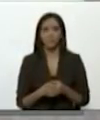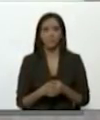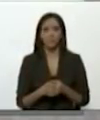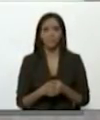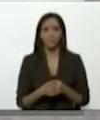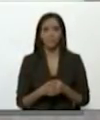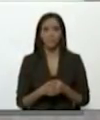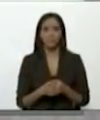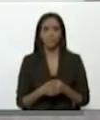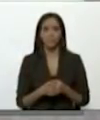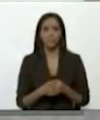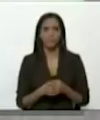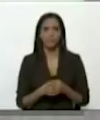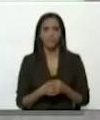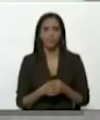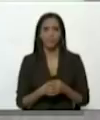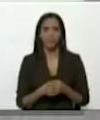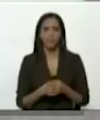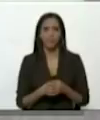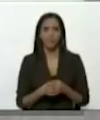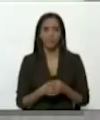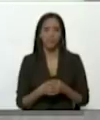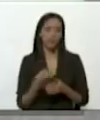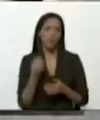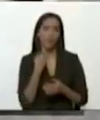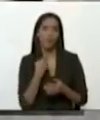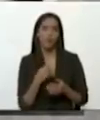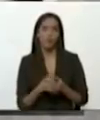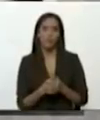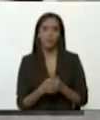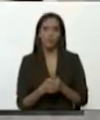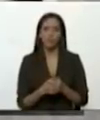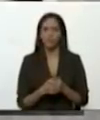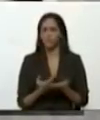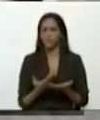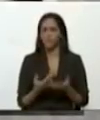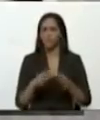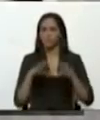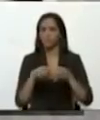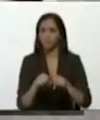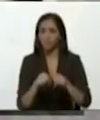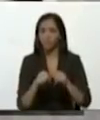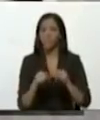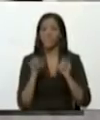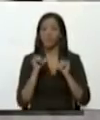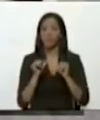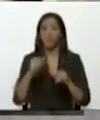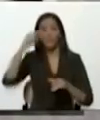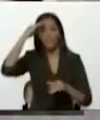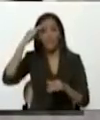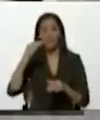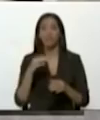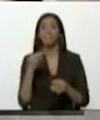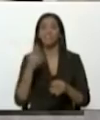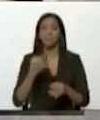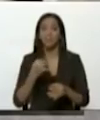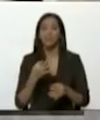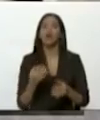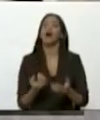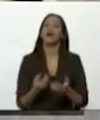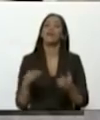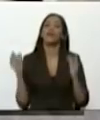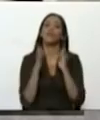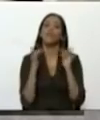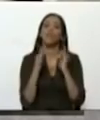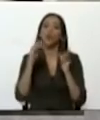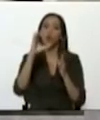¿viste? ¿Cómo que lo llaman ellos? Cooperación. Estos mismos militares afirman haber tenido contacto con la